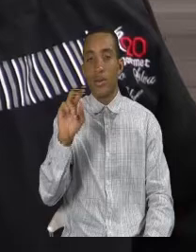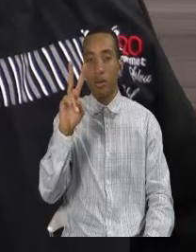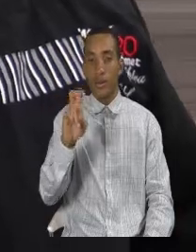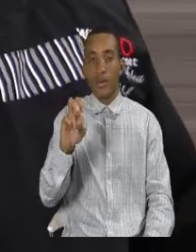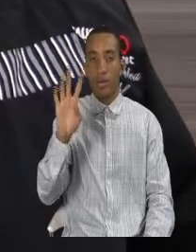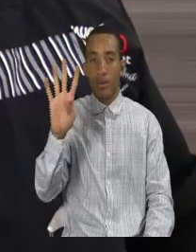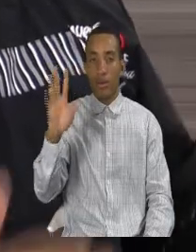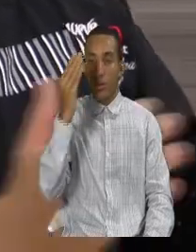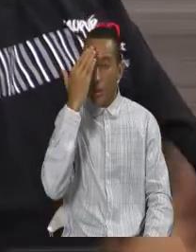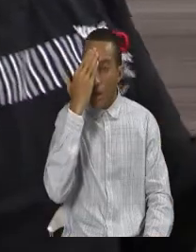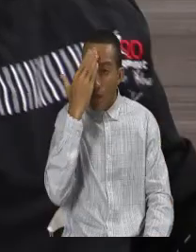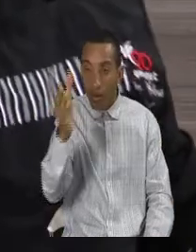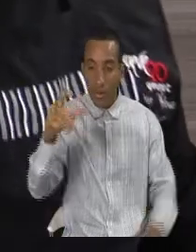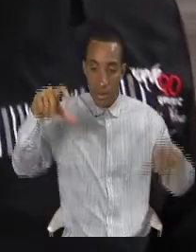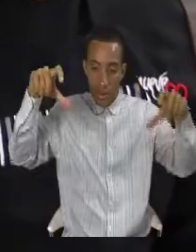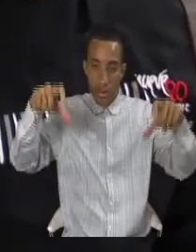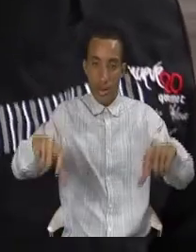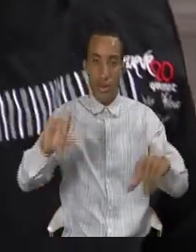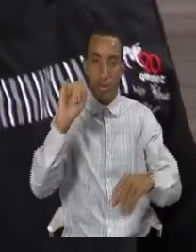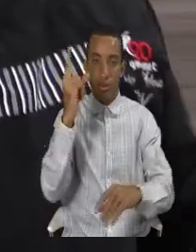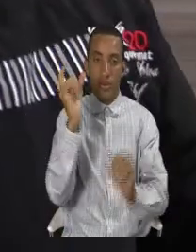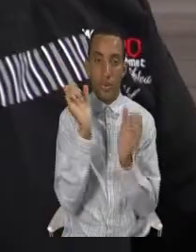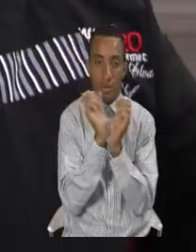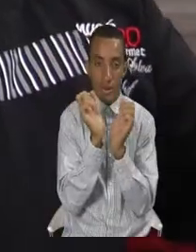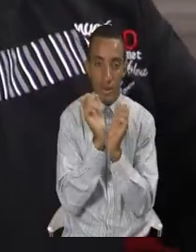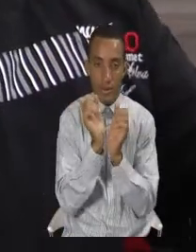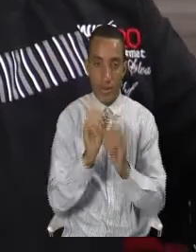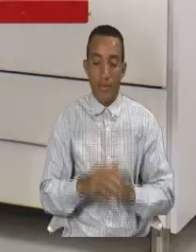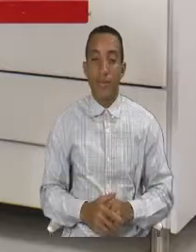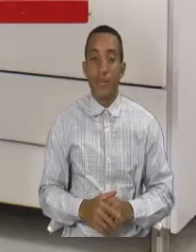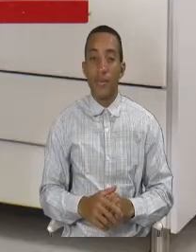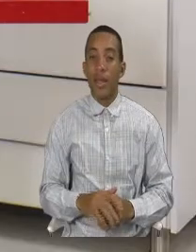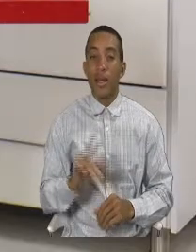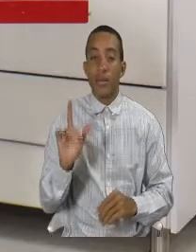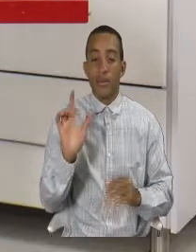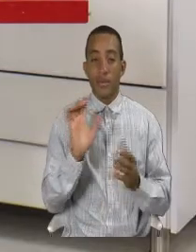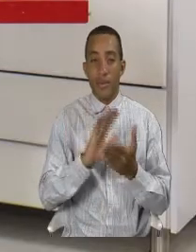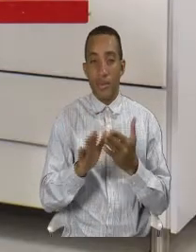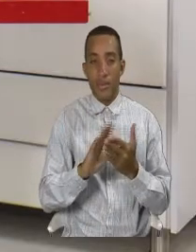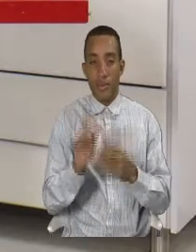cancha. Allá los esperamos. Esto es todo por hoy. Panecú relleno de pollo